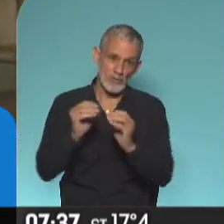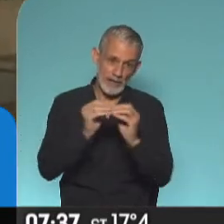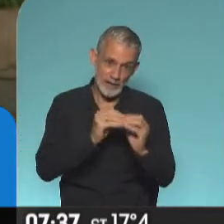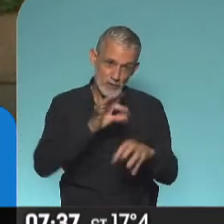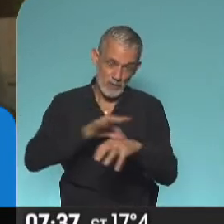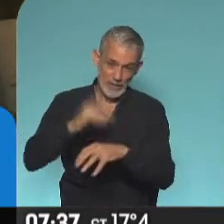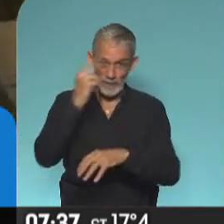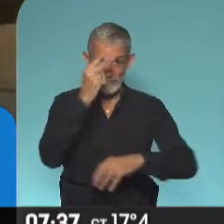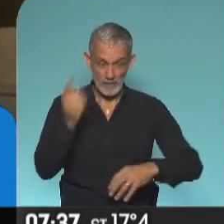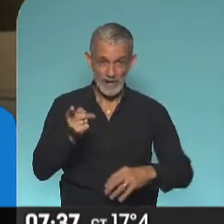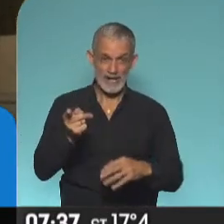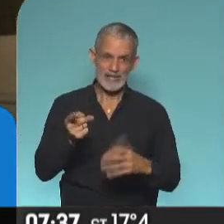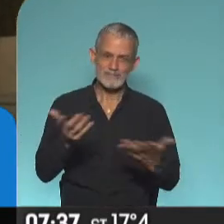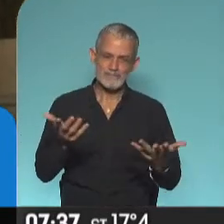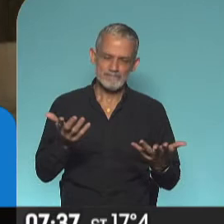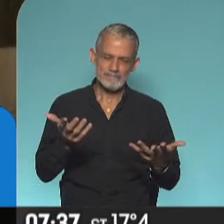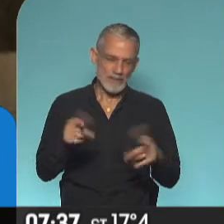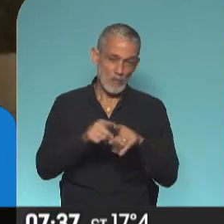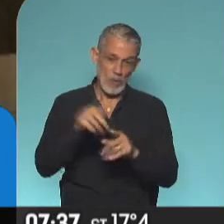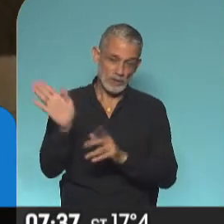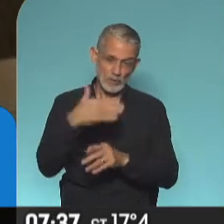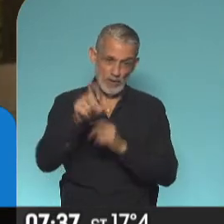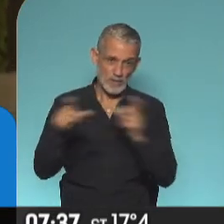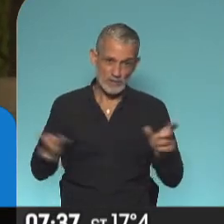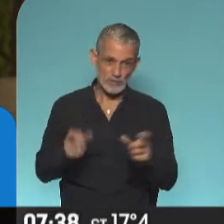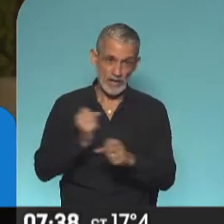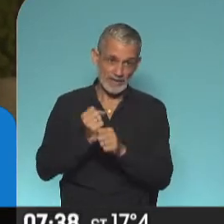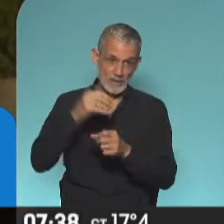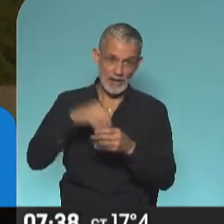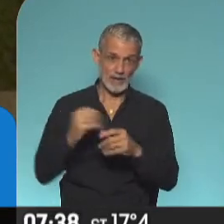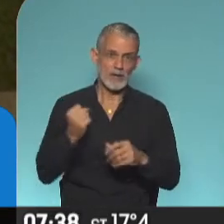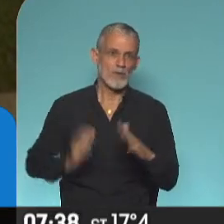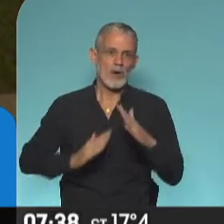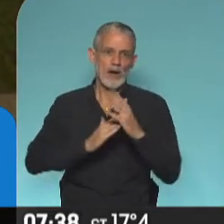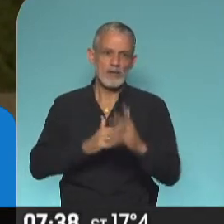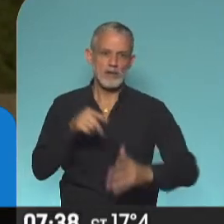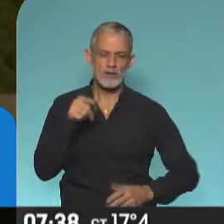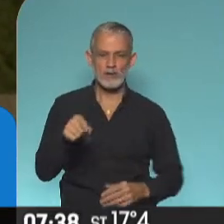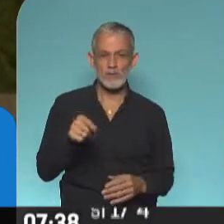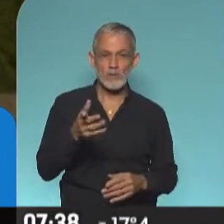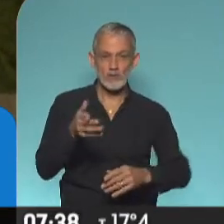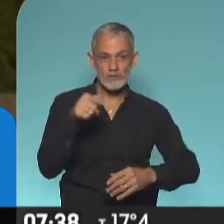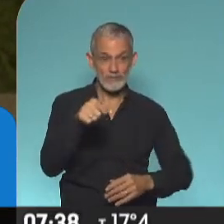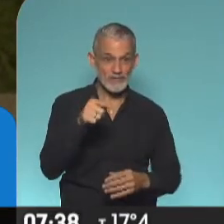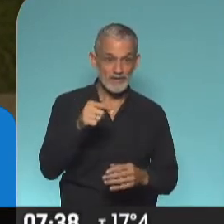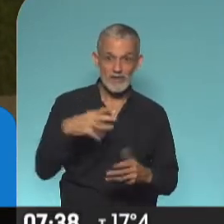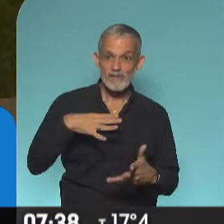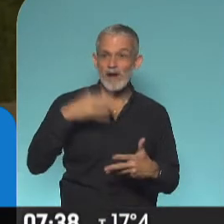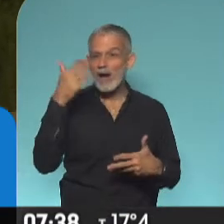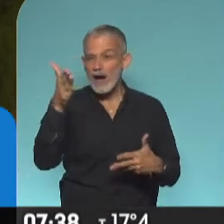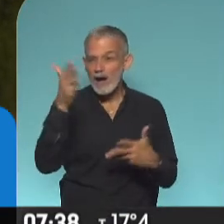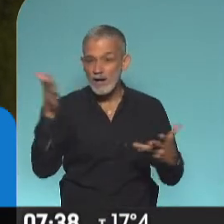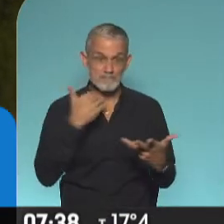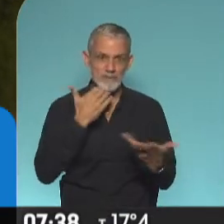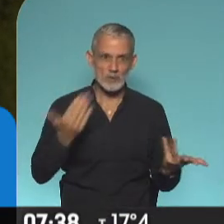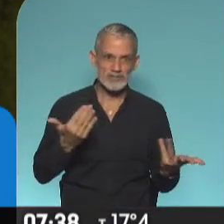médicas, enfermeros, enfermeras, está como todos los que pertenecemos al personal esencial, muy agotados, sin un horizonte por lo menos adelante,